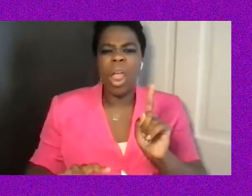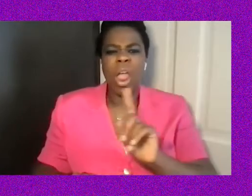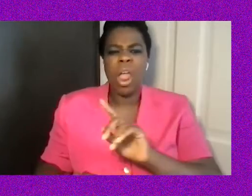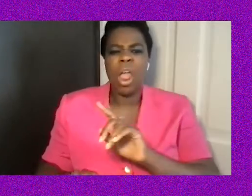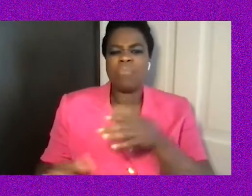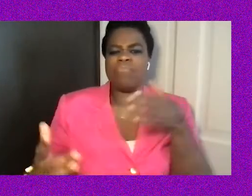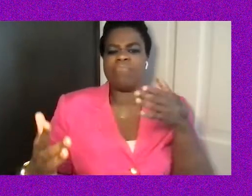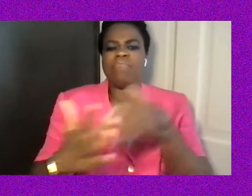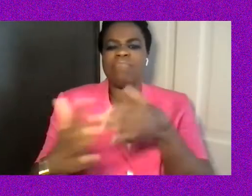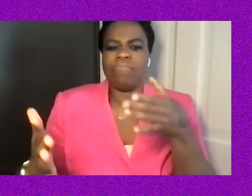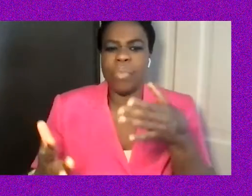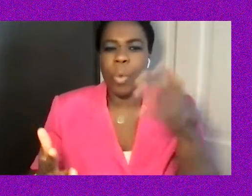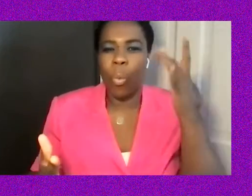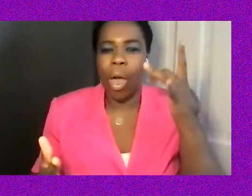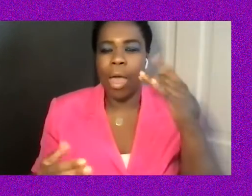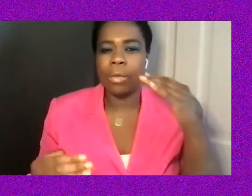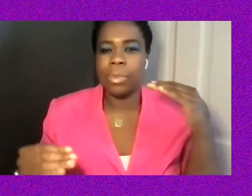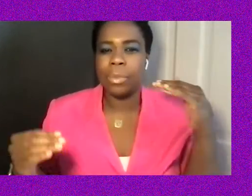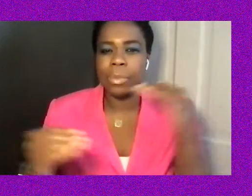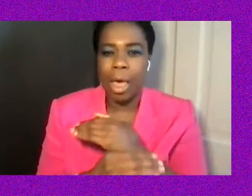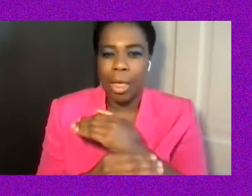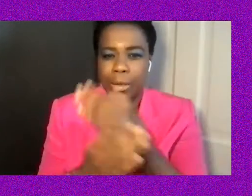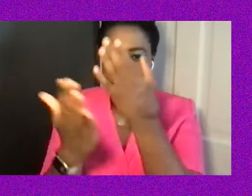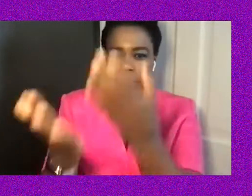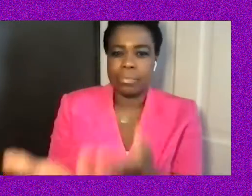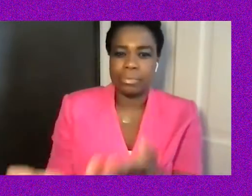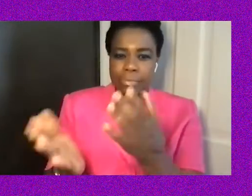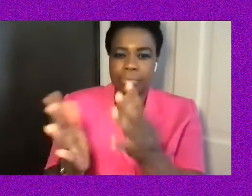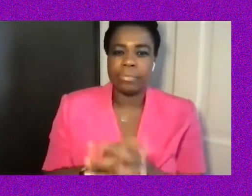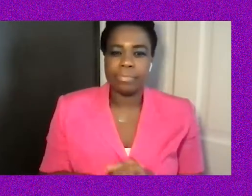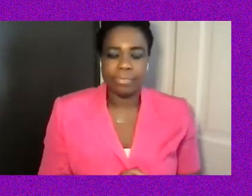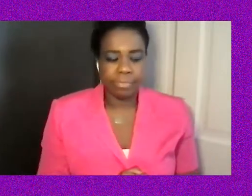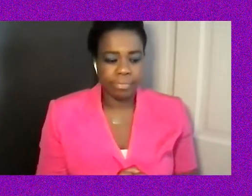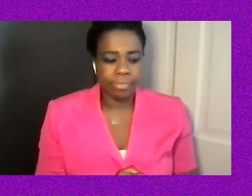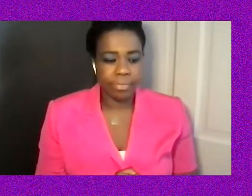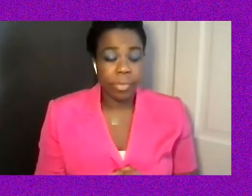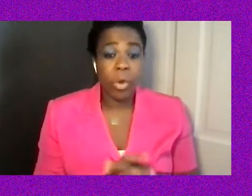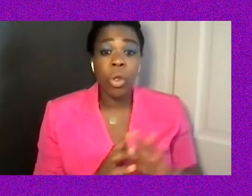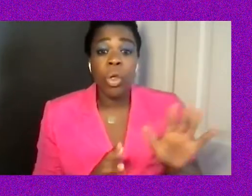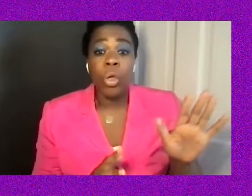y dónde oponernos porque hay decepción.